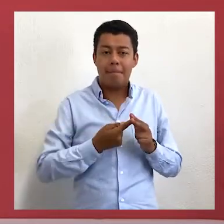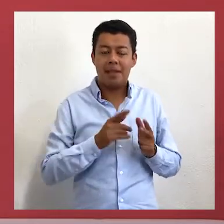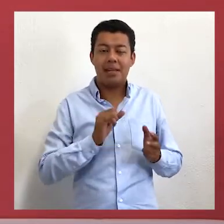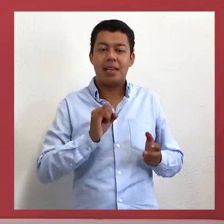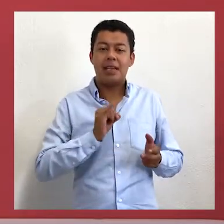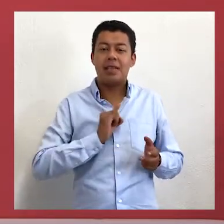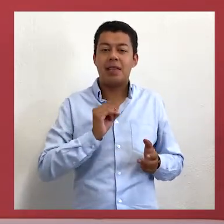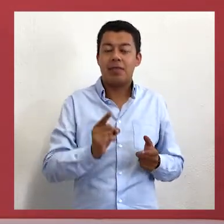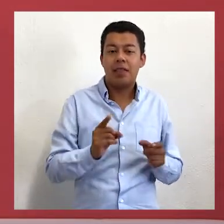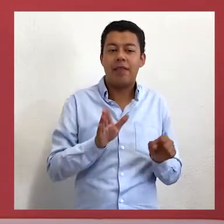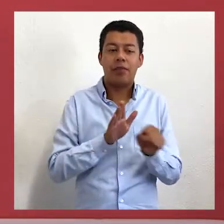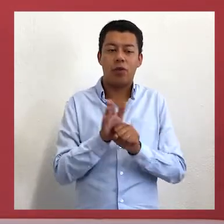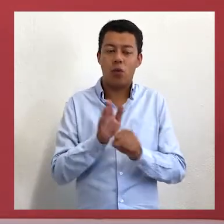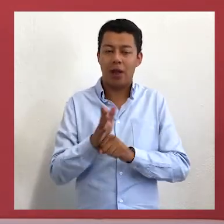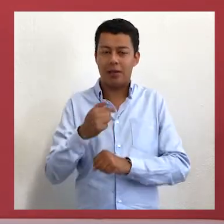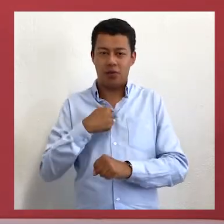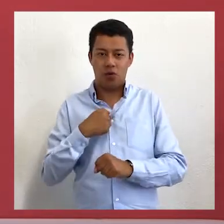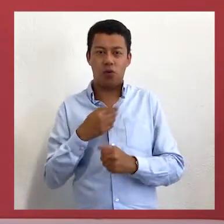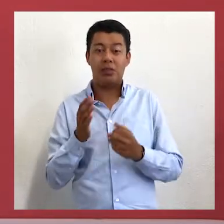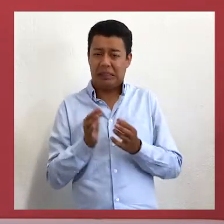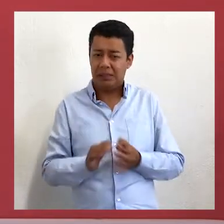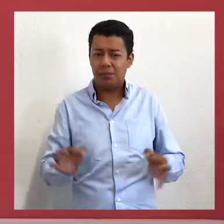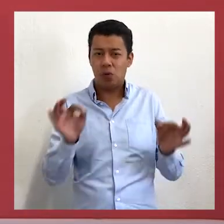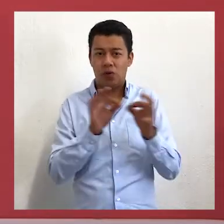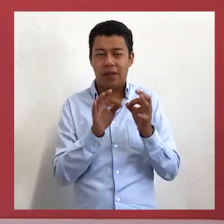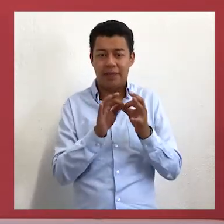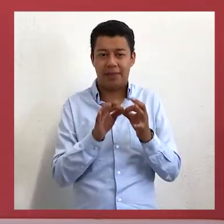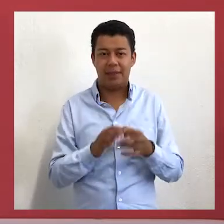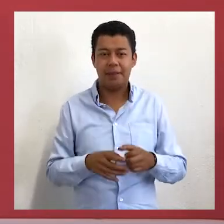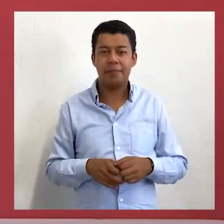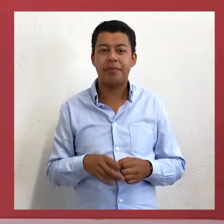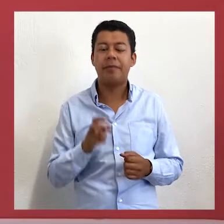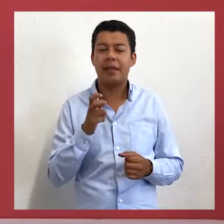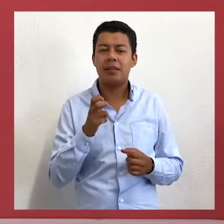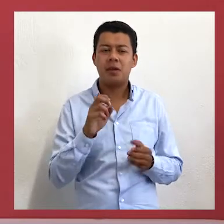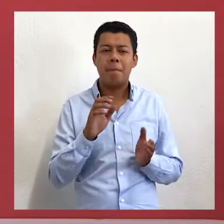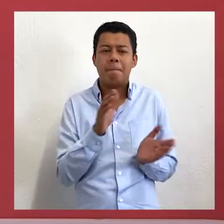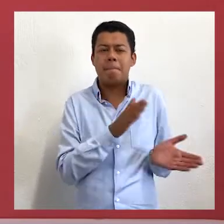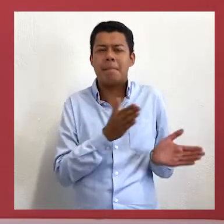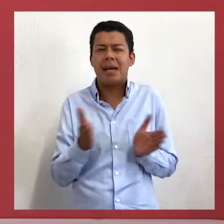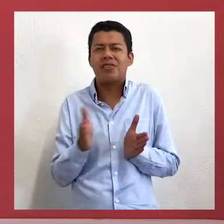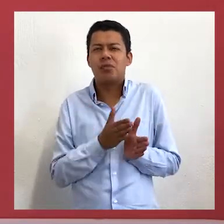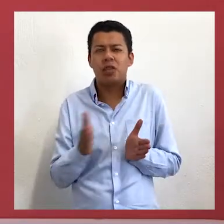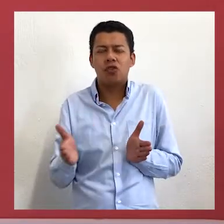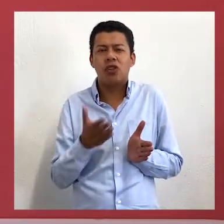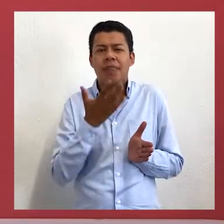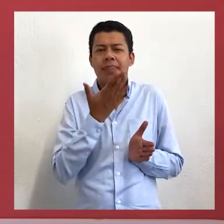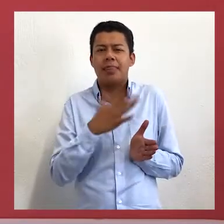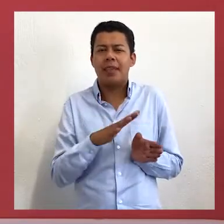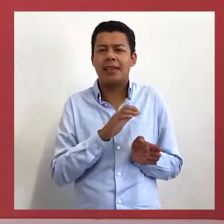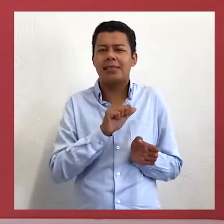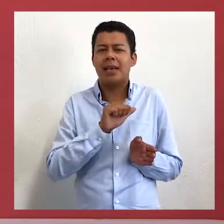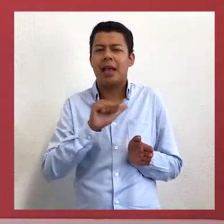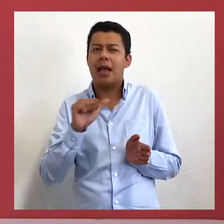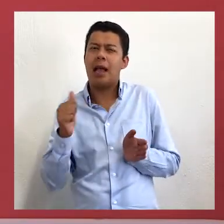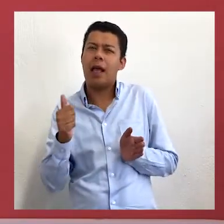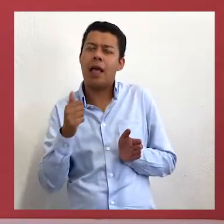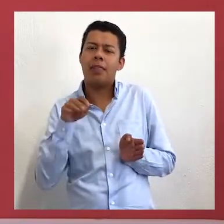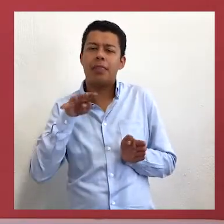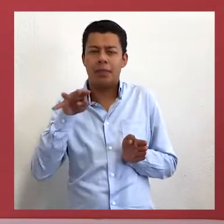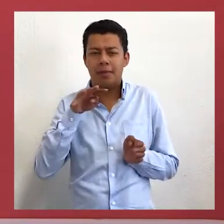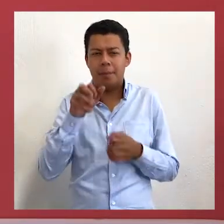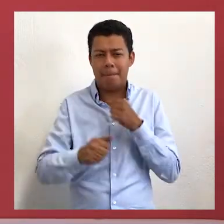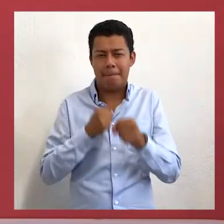identidad, de tal manera que es muy importante esta etapa. Esta etapa oscila entre los 10 años a los